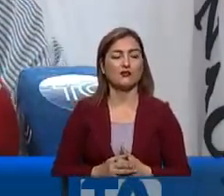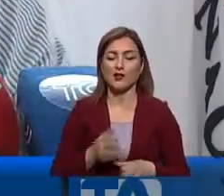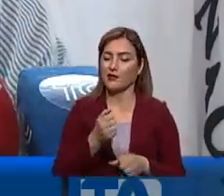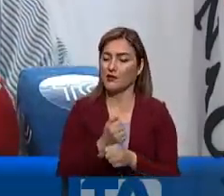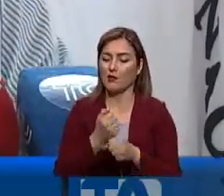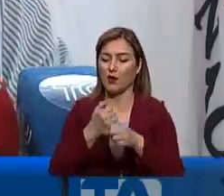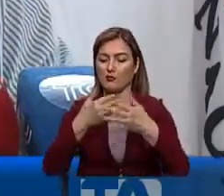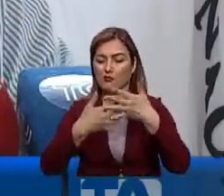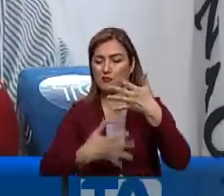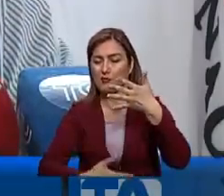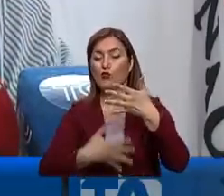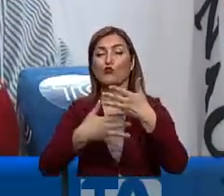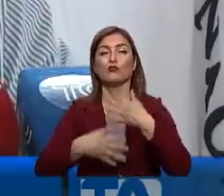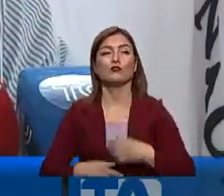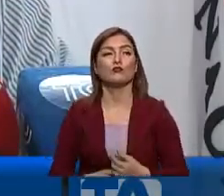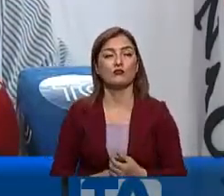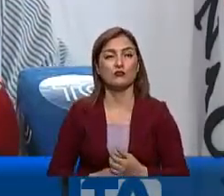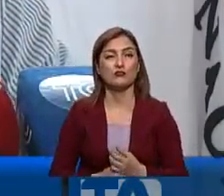los otros,